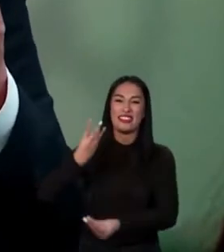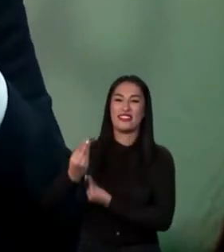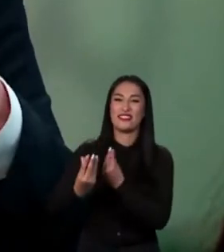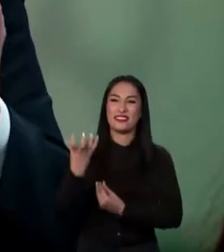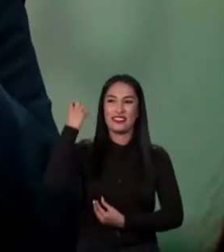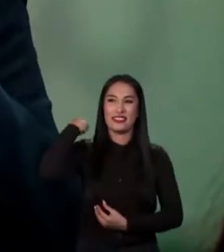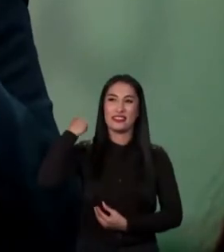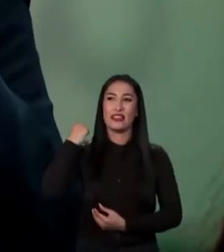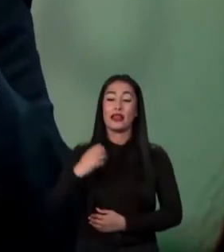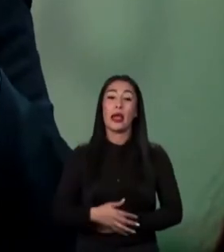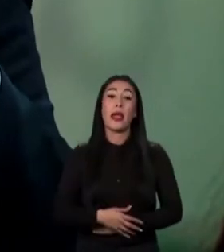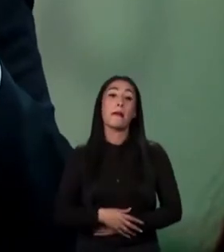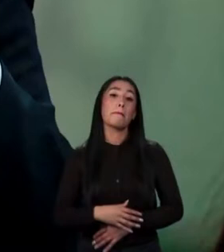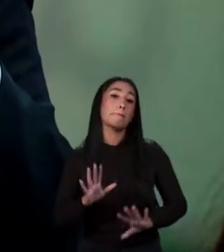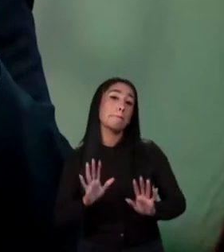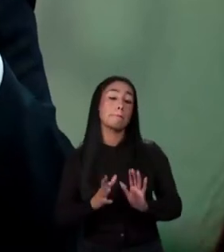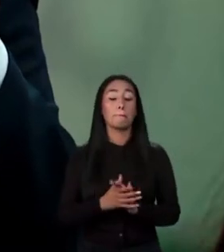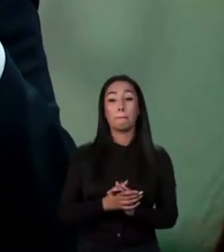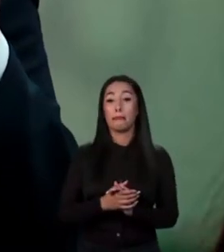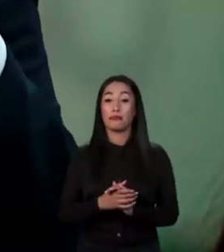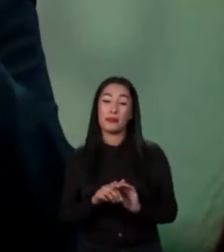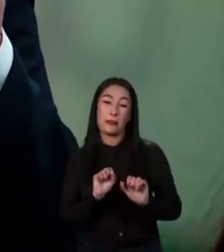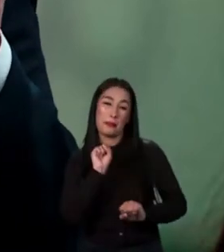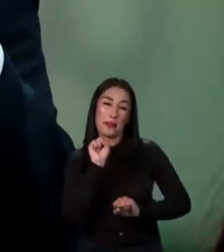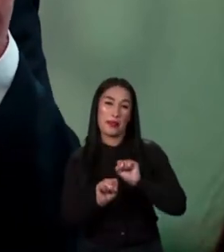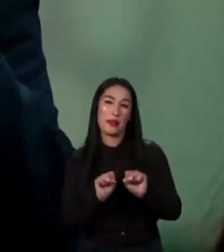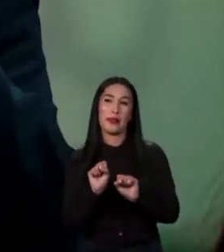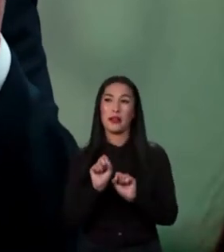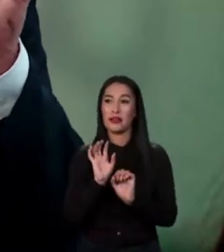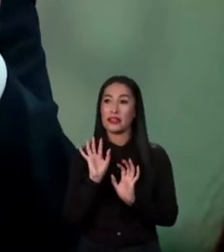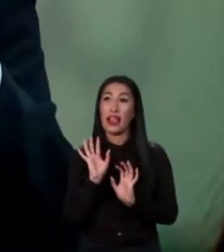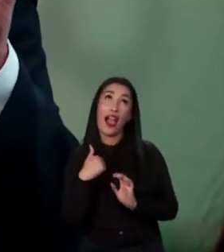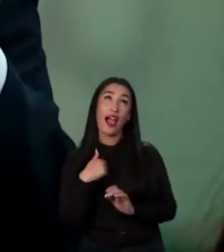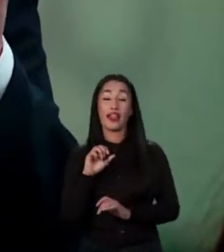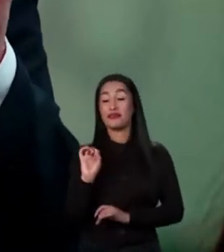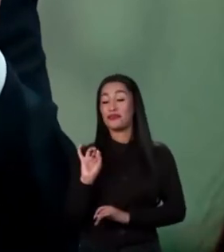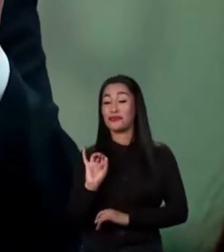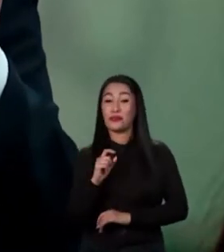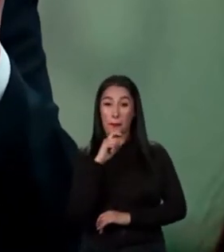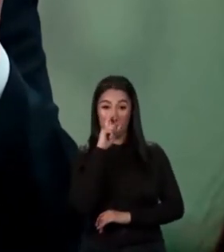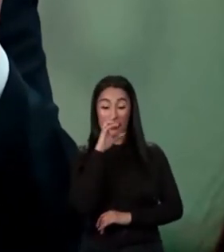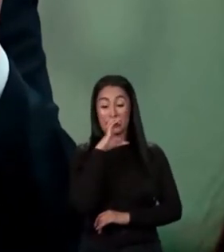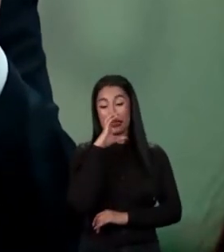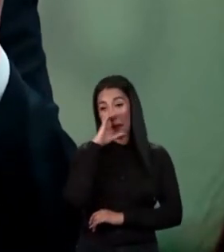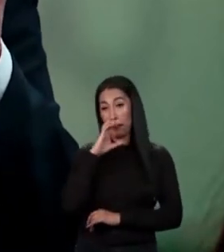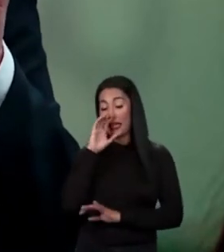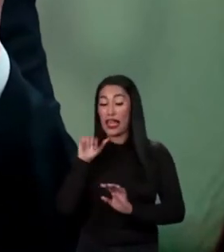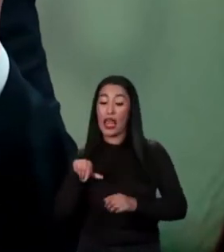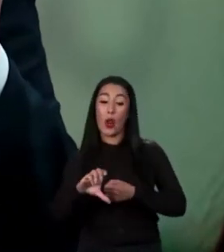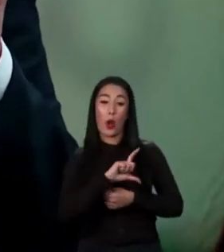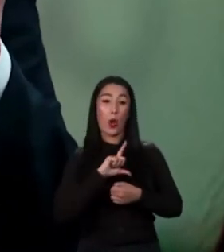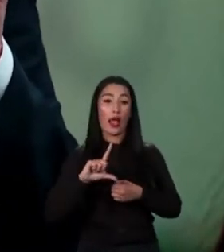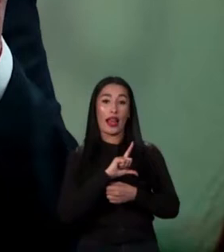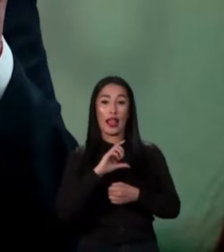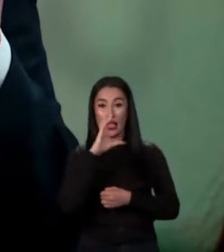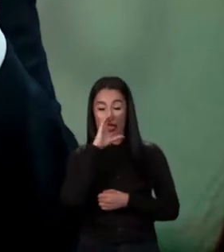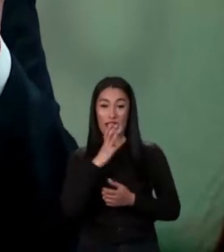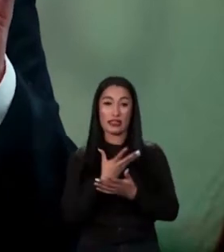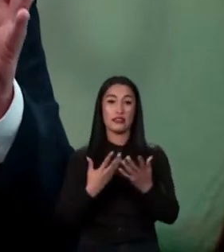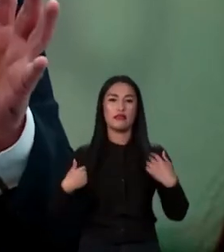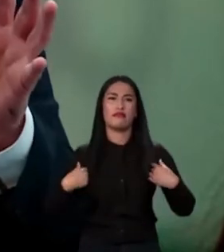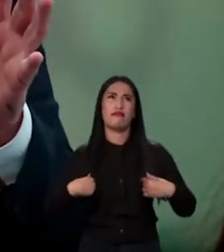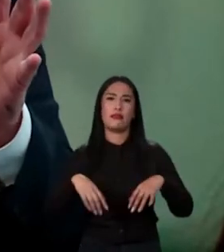en ese baby boomer a mí ni me localidad de chapinero y no sabía de chapinero hoy los muchachos tienen un mundo